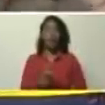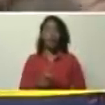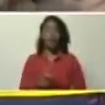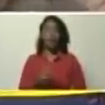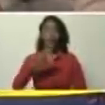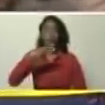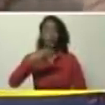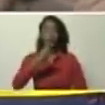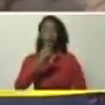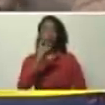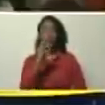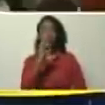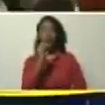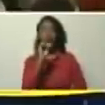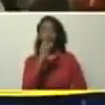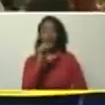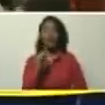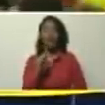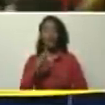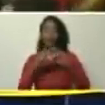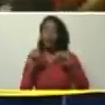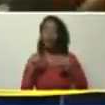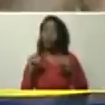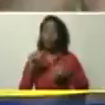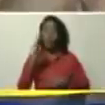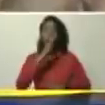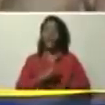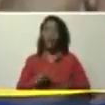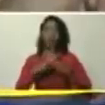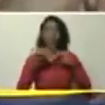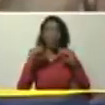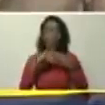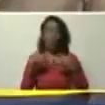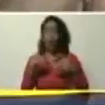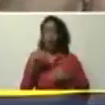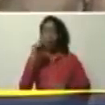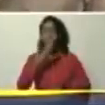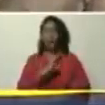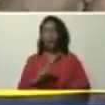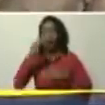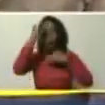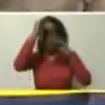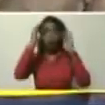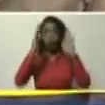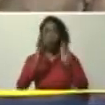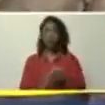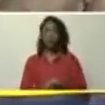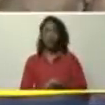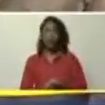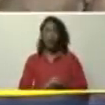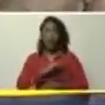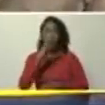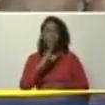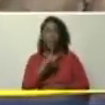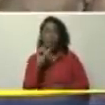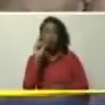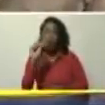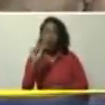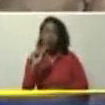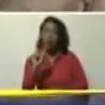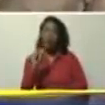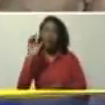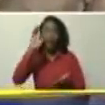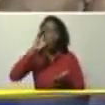Pedraza, bueno, de toda Barinas, de Socopó, de toda Barinas, atención, Barinita, de la